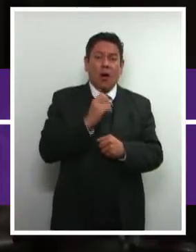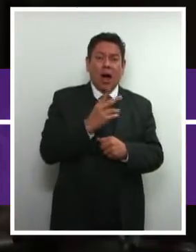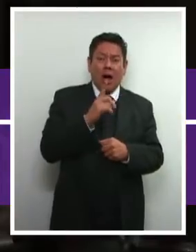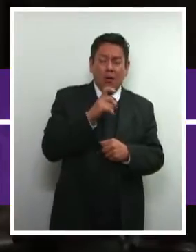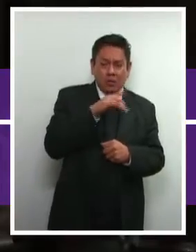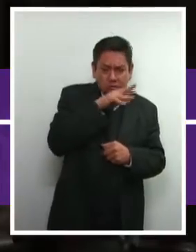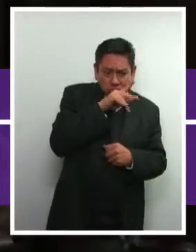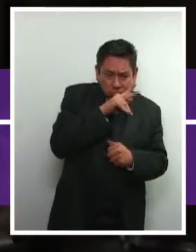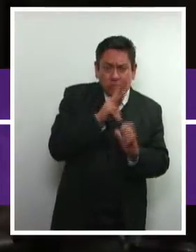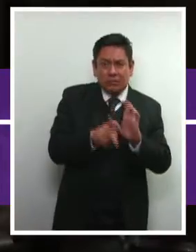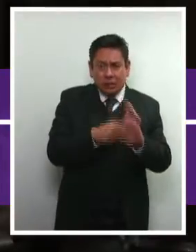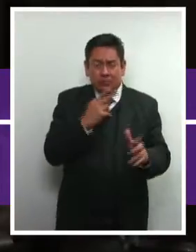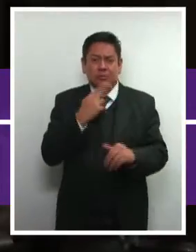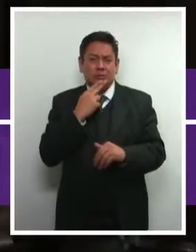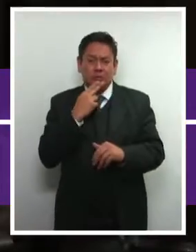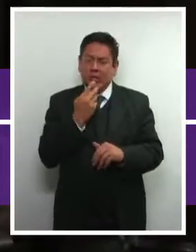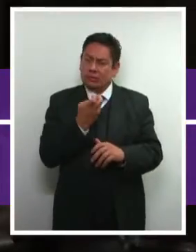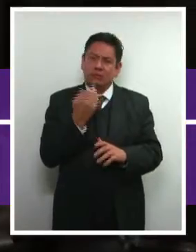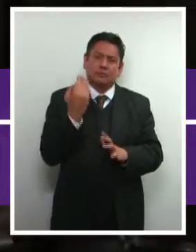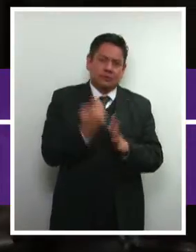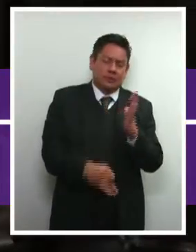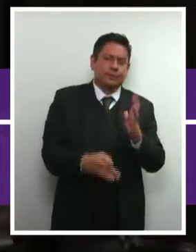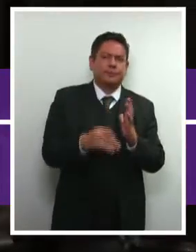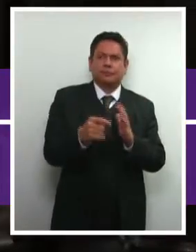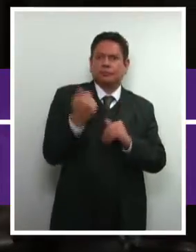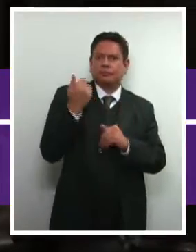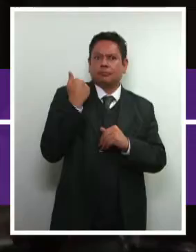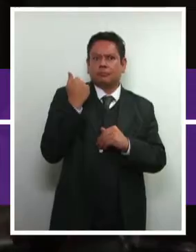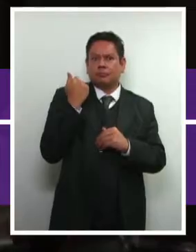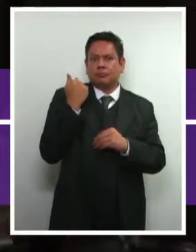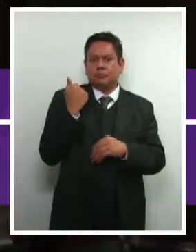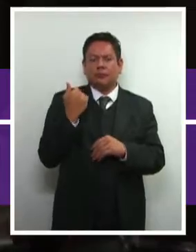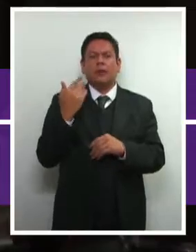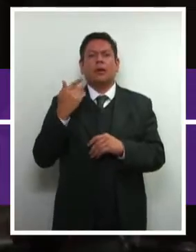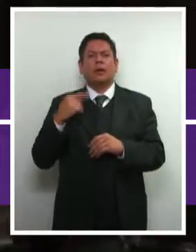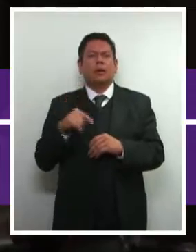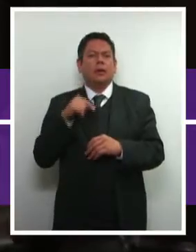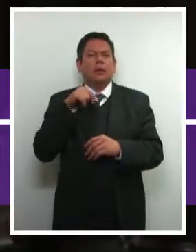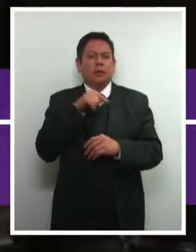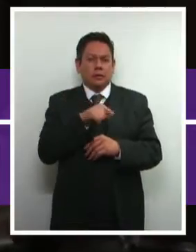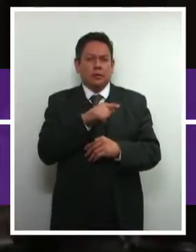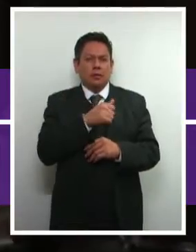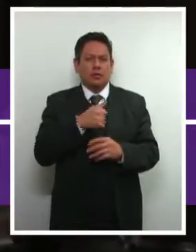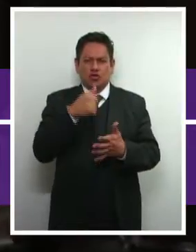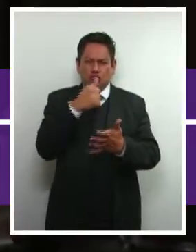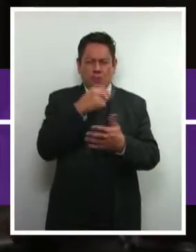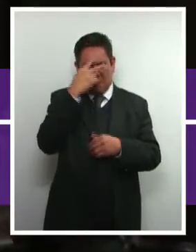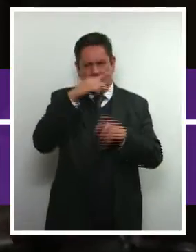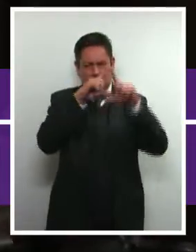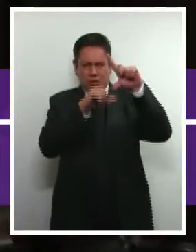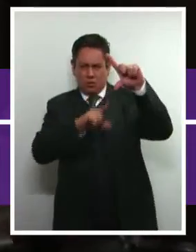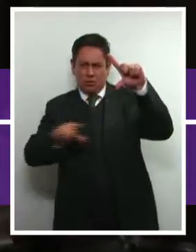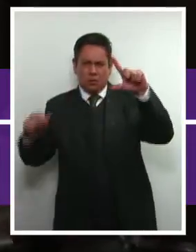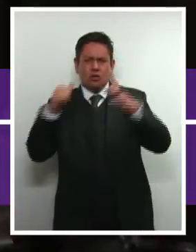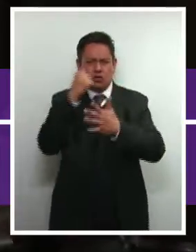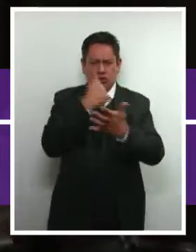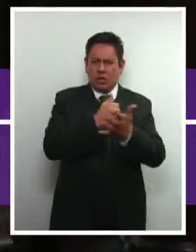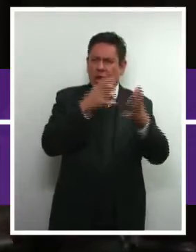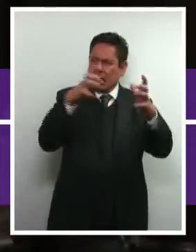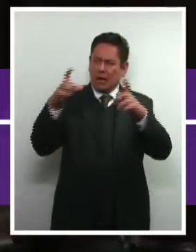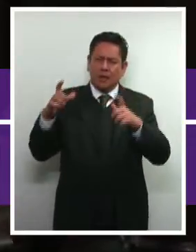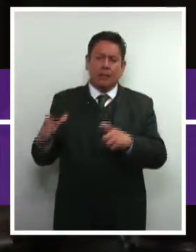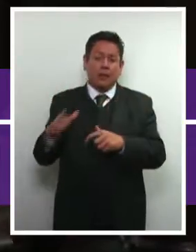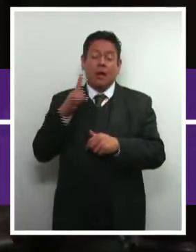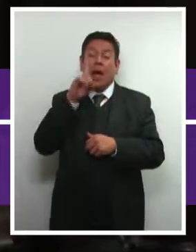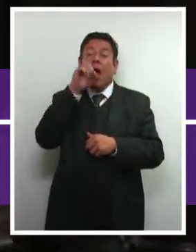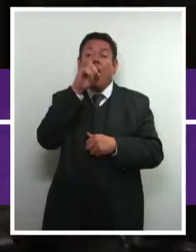residuales. De hecho, en estudios recientes que se han realizado sobre el desempeño de las ciudades en México en materia de agua, la Ciudad de México